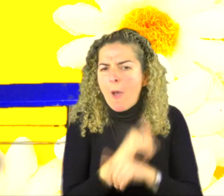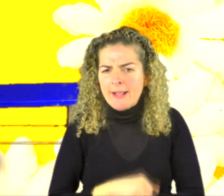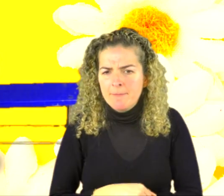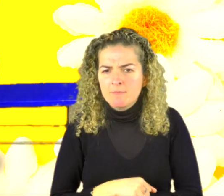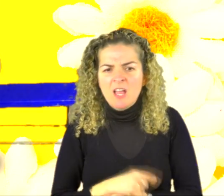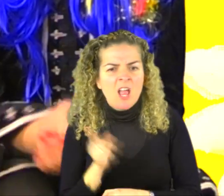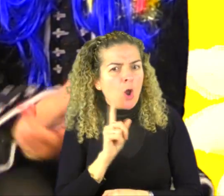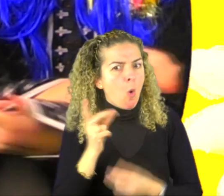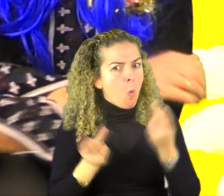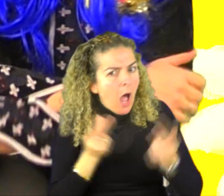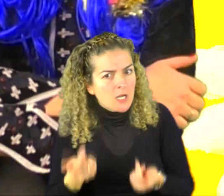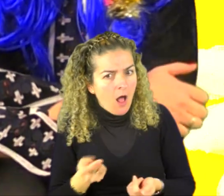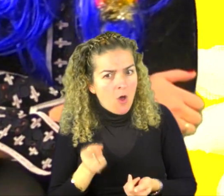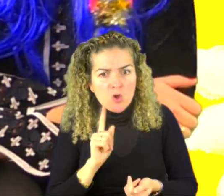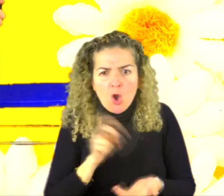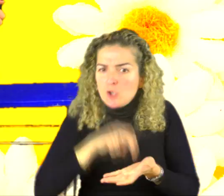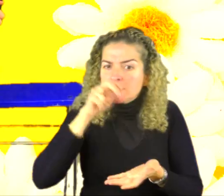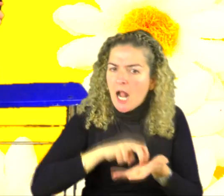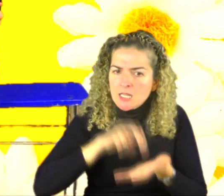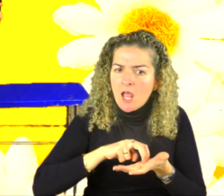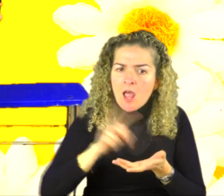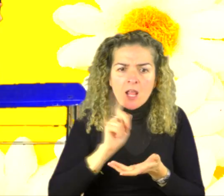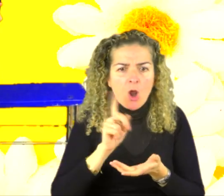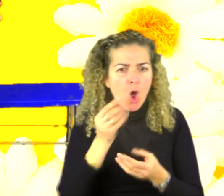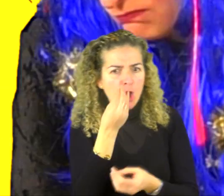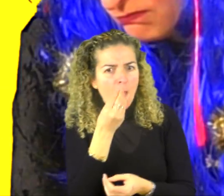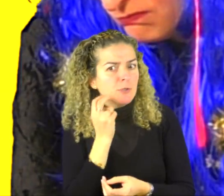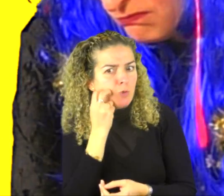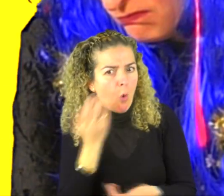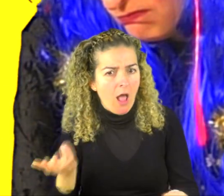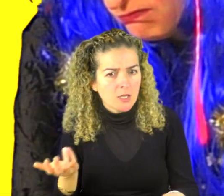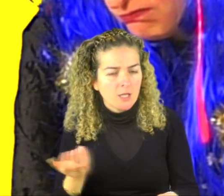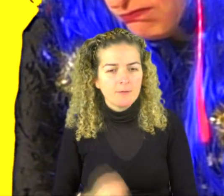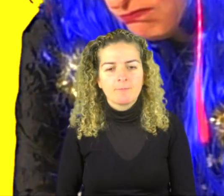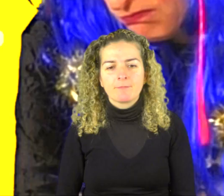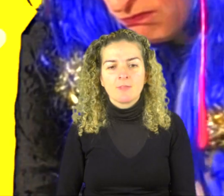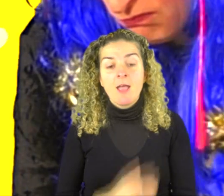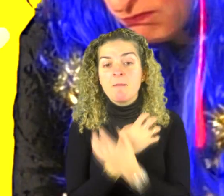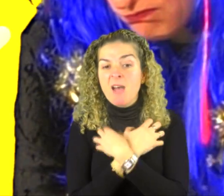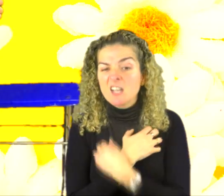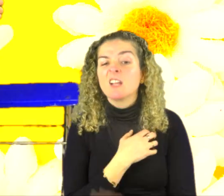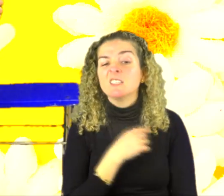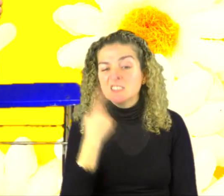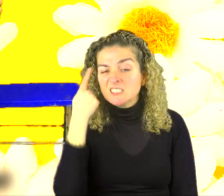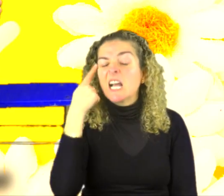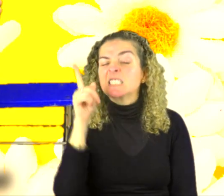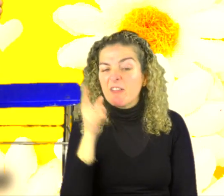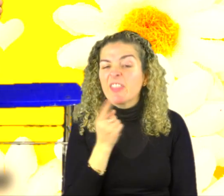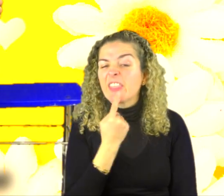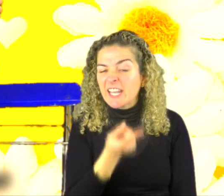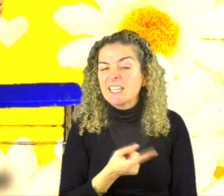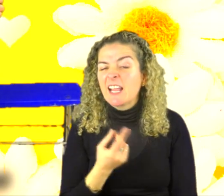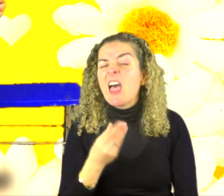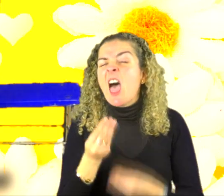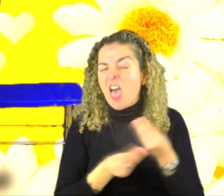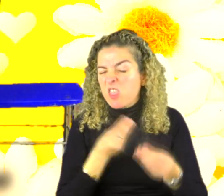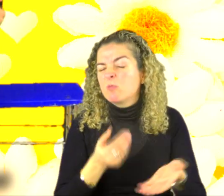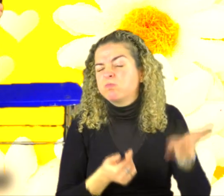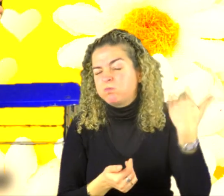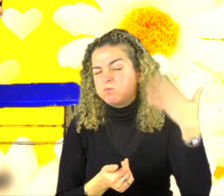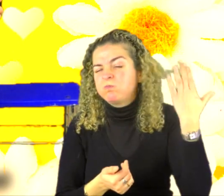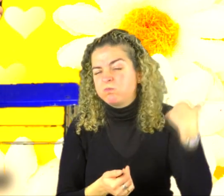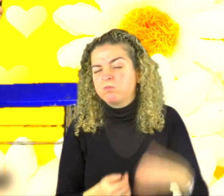huella, las malas, los santas, lo que me encontraste. No sabría decirte